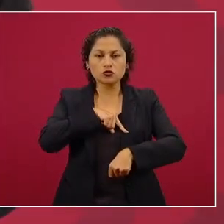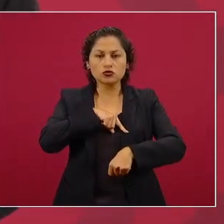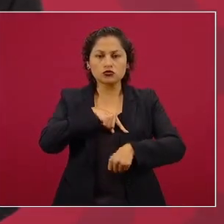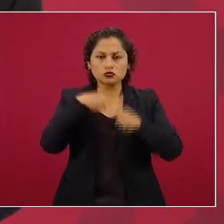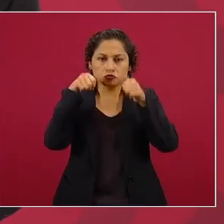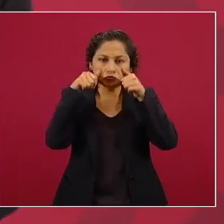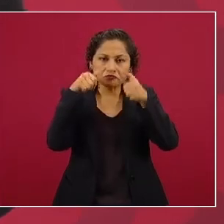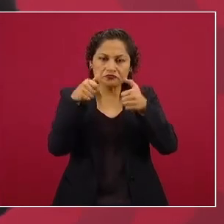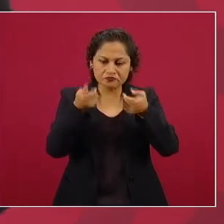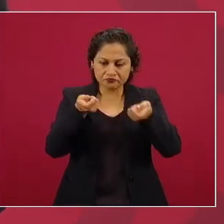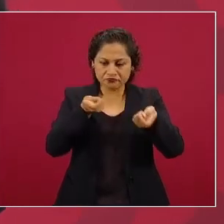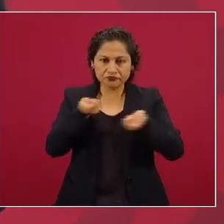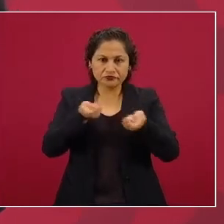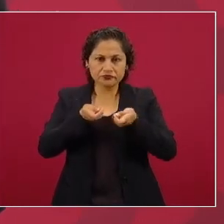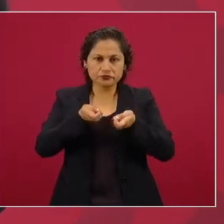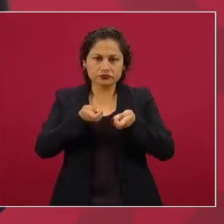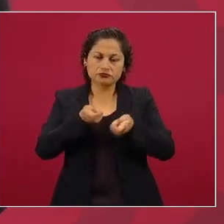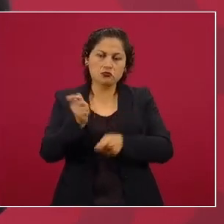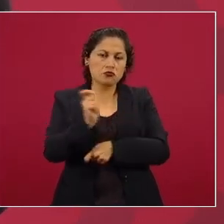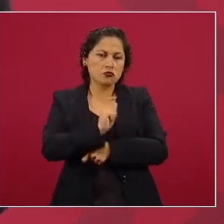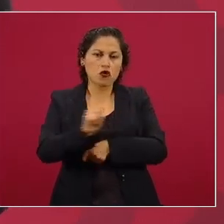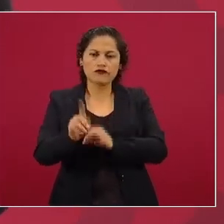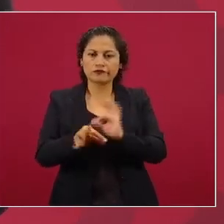muy profesional